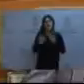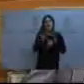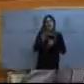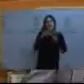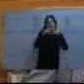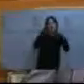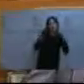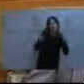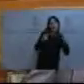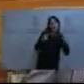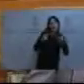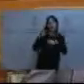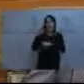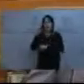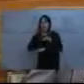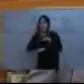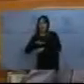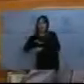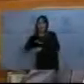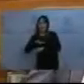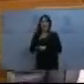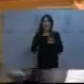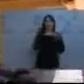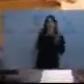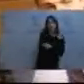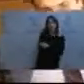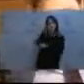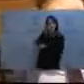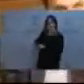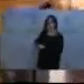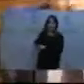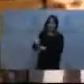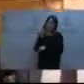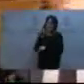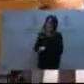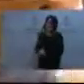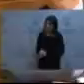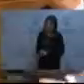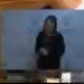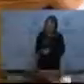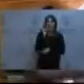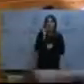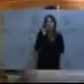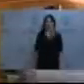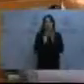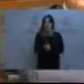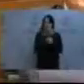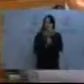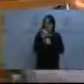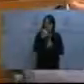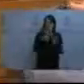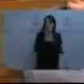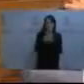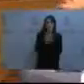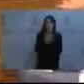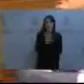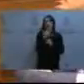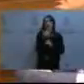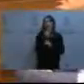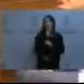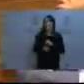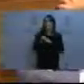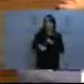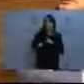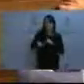Asturias esté en la cola de España en empleo joven y en los datos económicos va mucho más allá que 2 o 3 medidas concretas. Aquí tenemos que